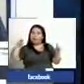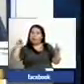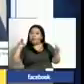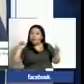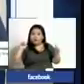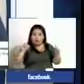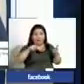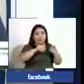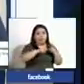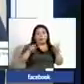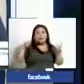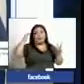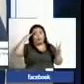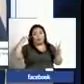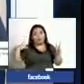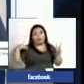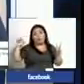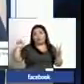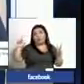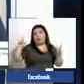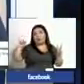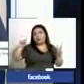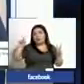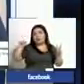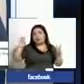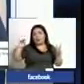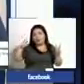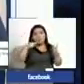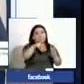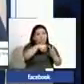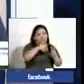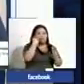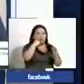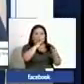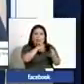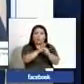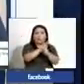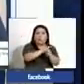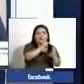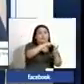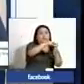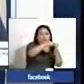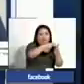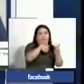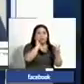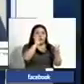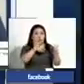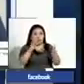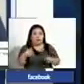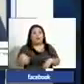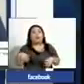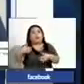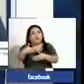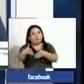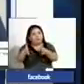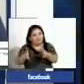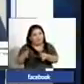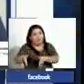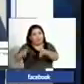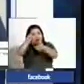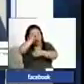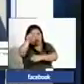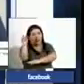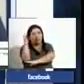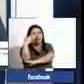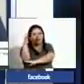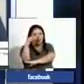cónsul Elizabeth Ariel Valle Montes les dieron positivo a las pruebas de COVID-19. Según Cancillería, los funcionarios se encuentran